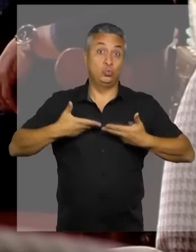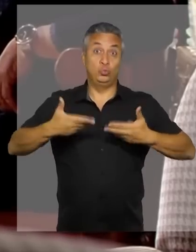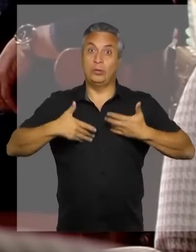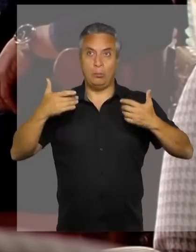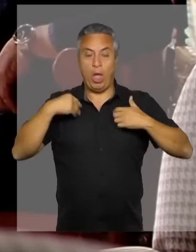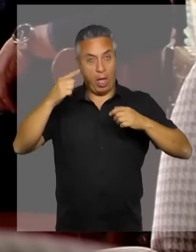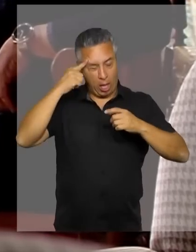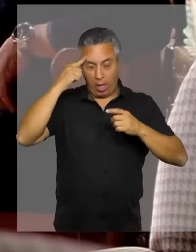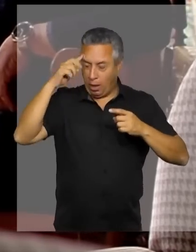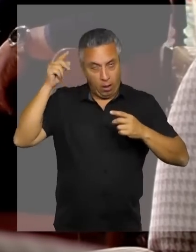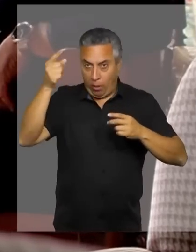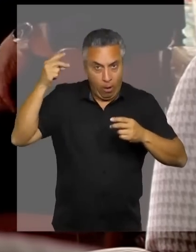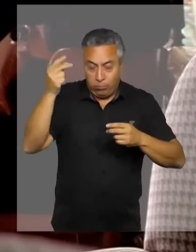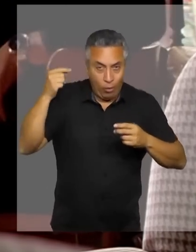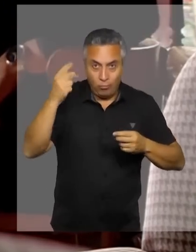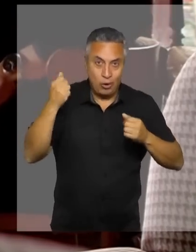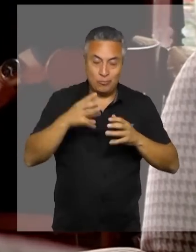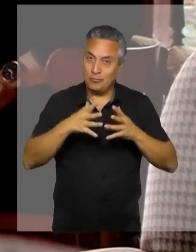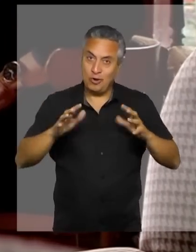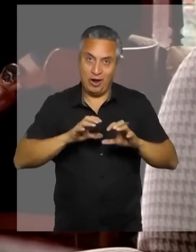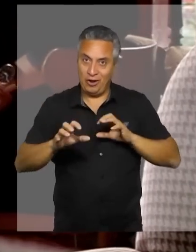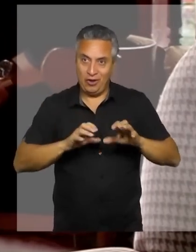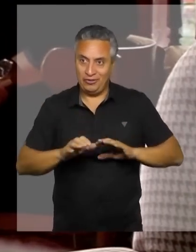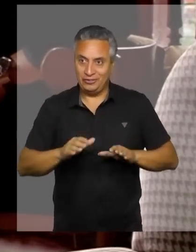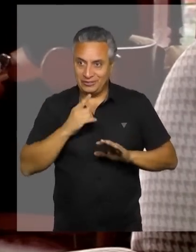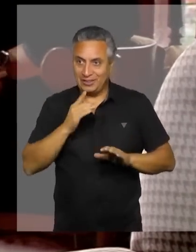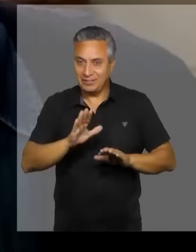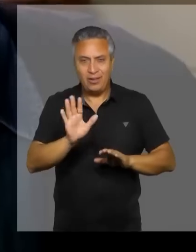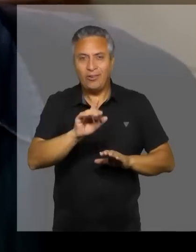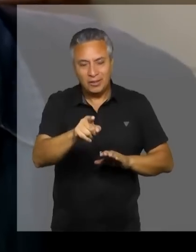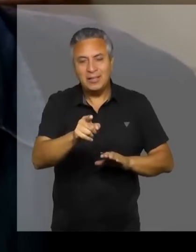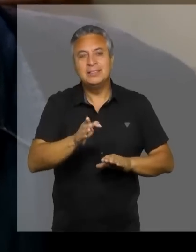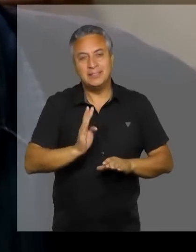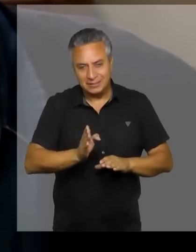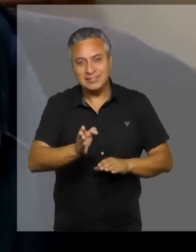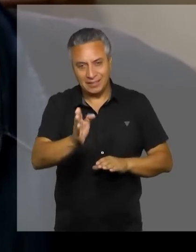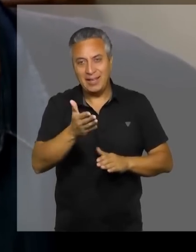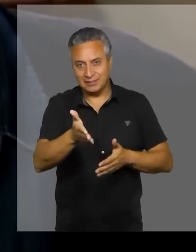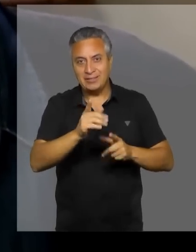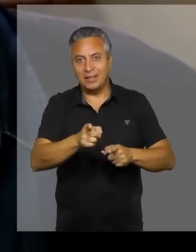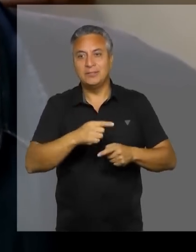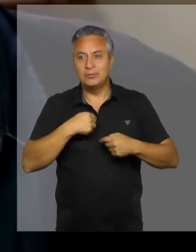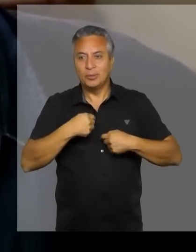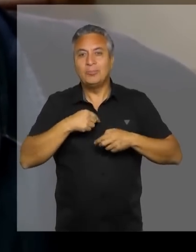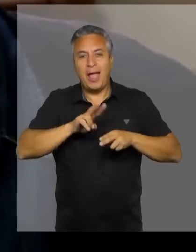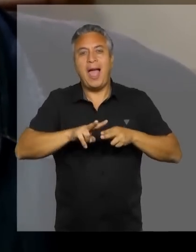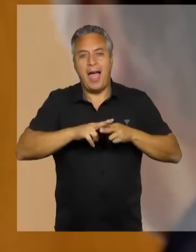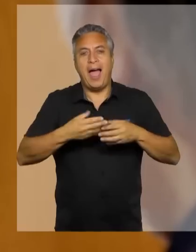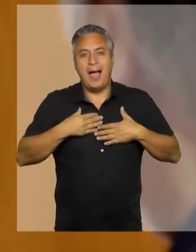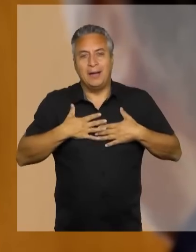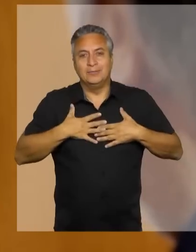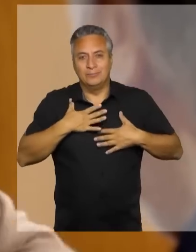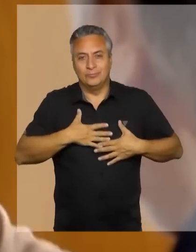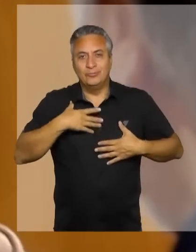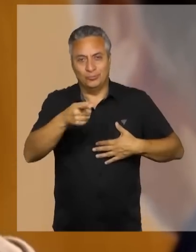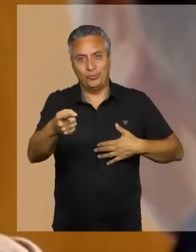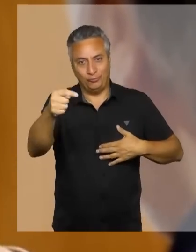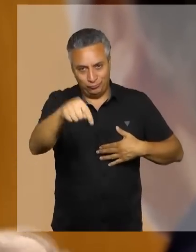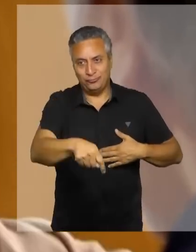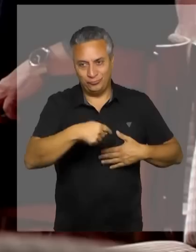ocurren una cantidad de cosas. No, Rita, siga adelante. No sabes lo bien que me hace que estés aquí.